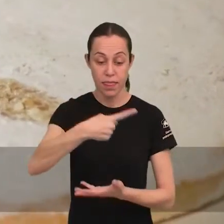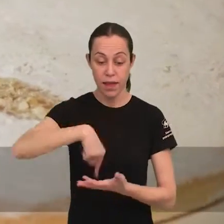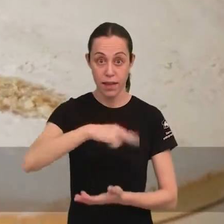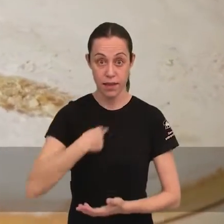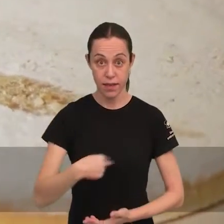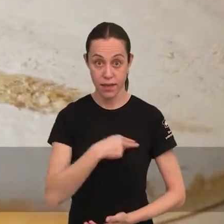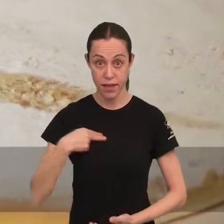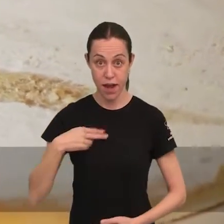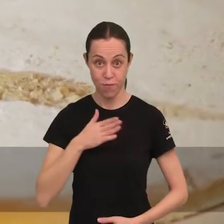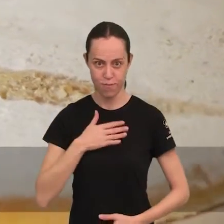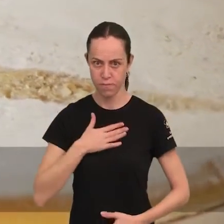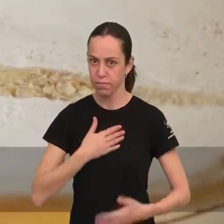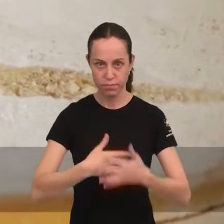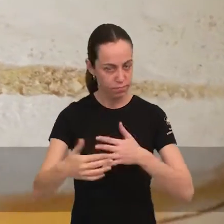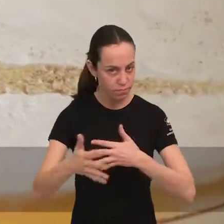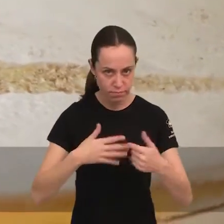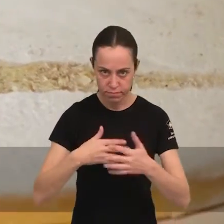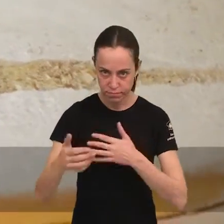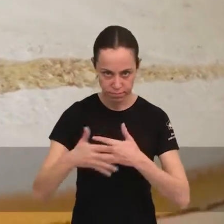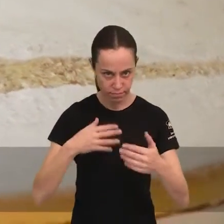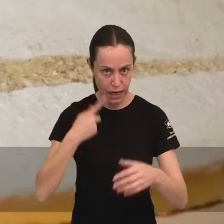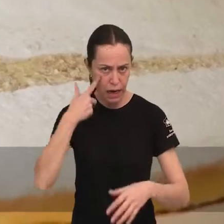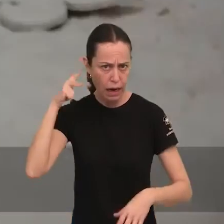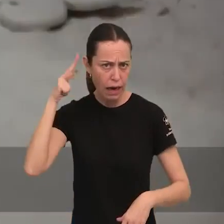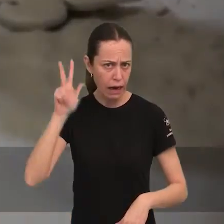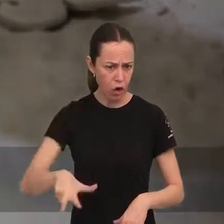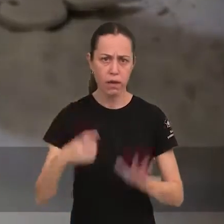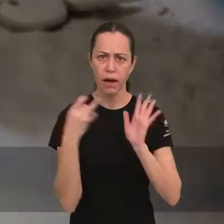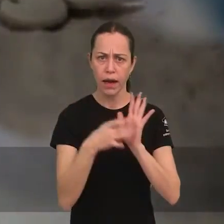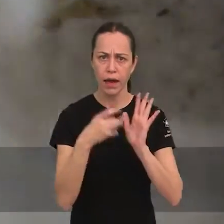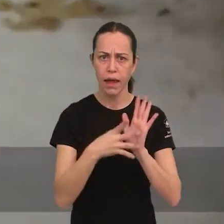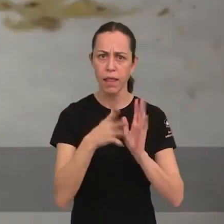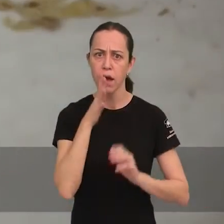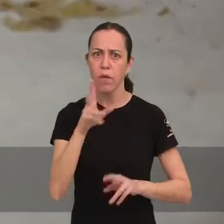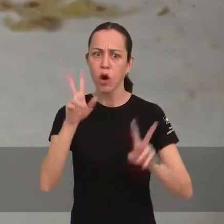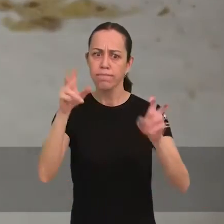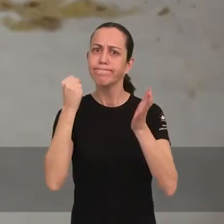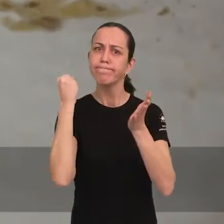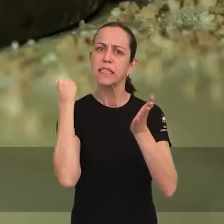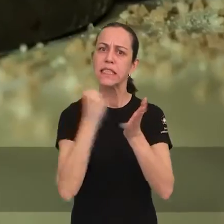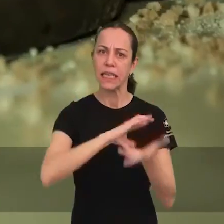Nuestra tarta de Santiago, completamente artesana, posee la indicación geográfica protegida.